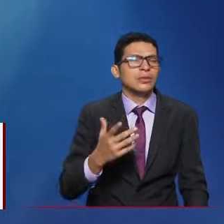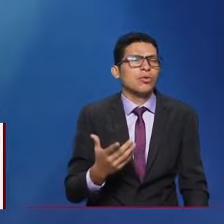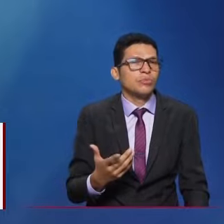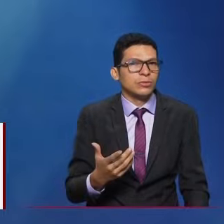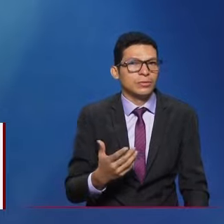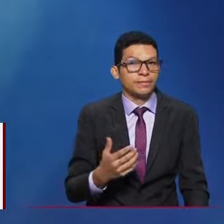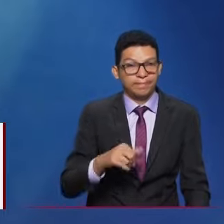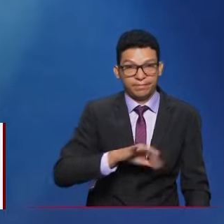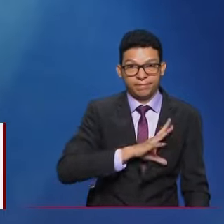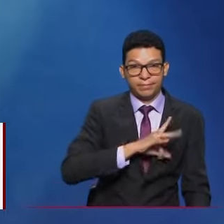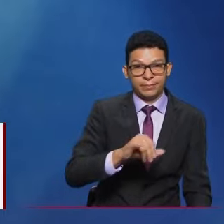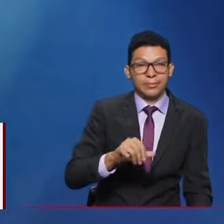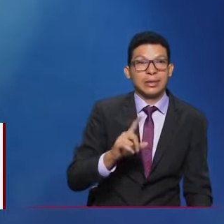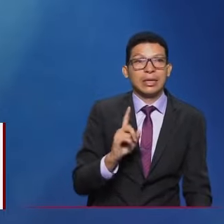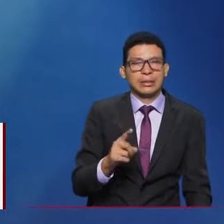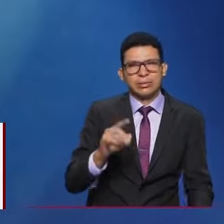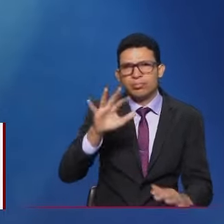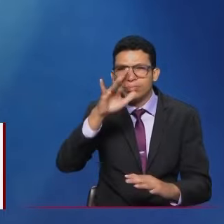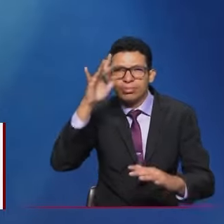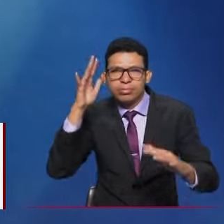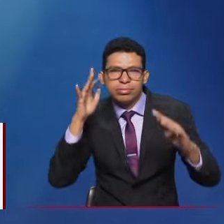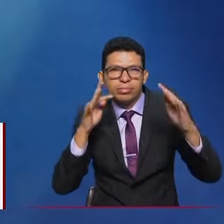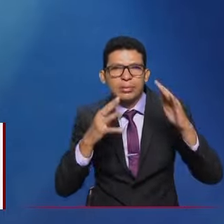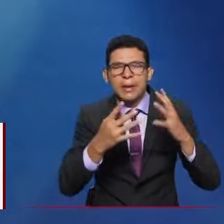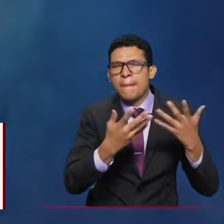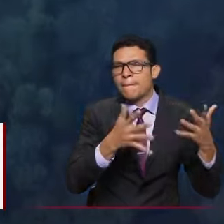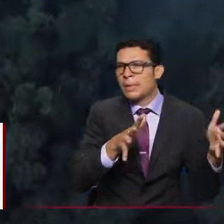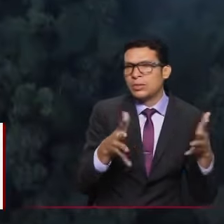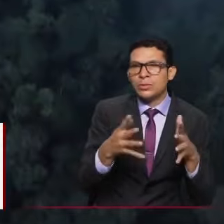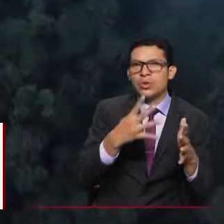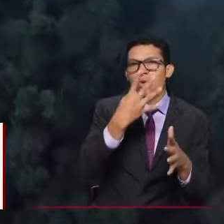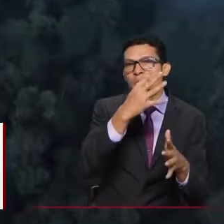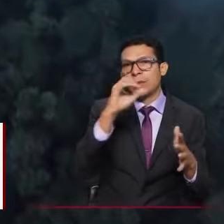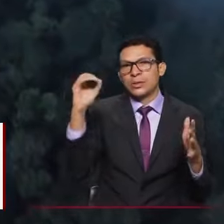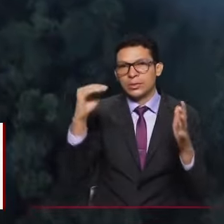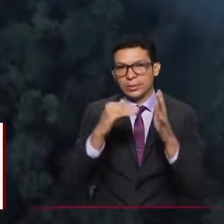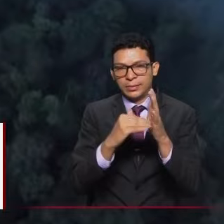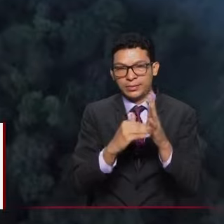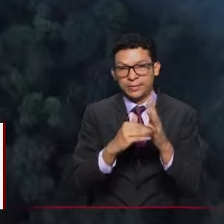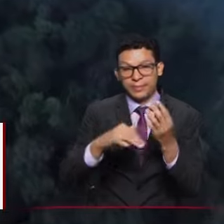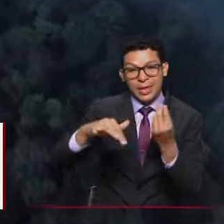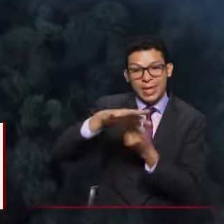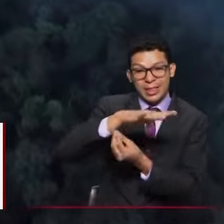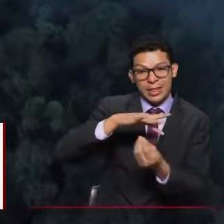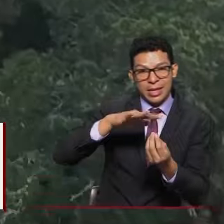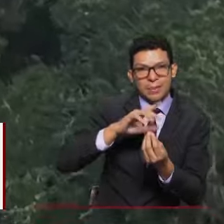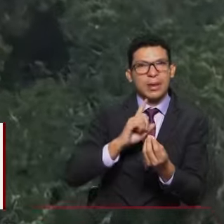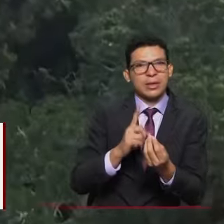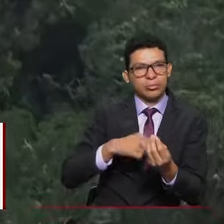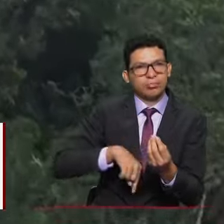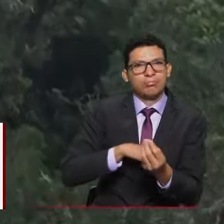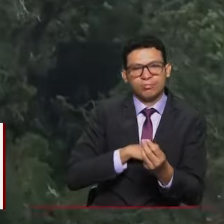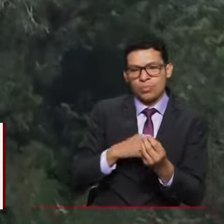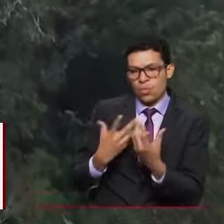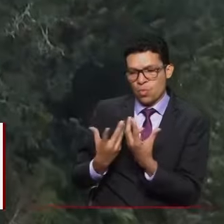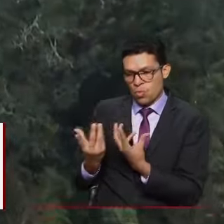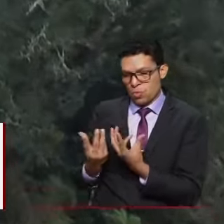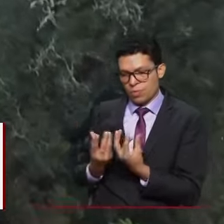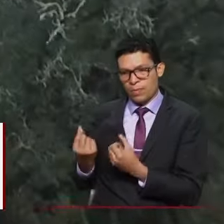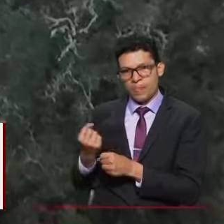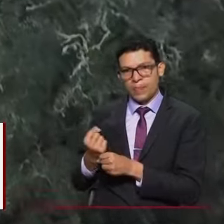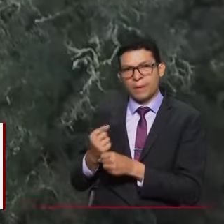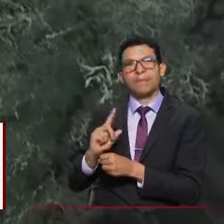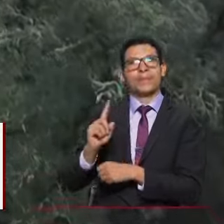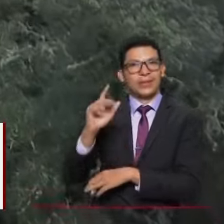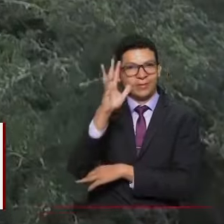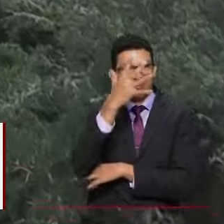es una ciudad bastante arbolizada, tenemos aproximadamente 400.000 árboles. En el DAGMA nosotros tenemos varias unidades de trabajo, una unidad arbórea